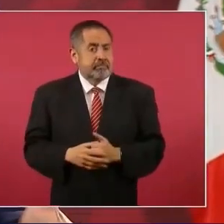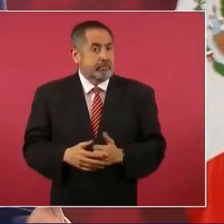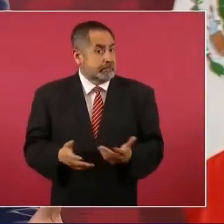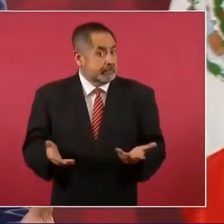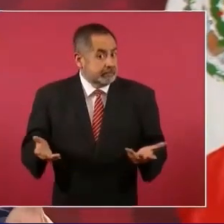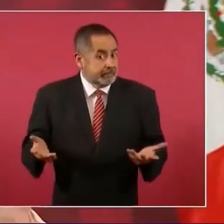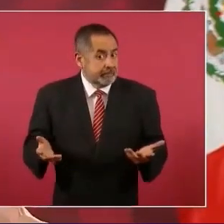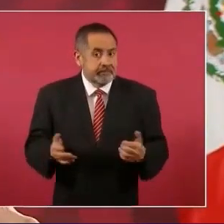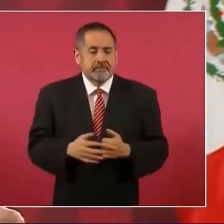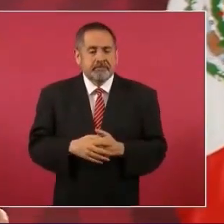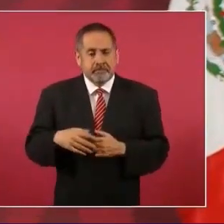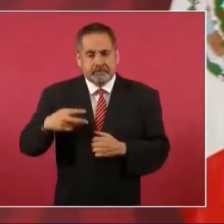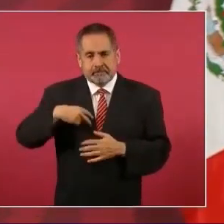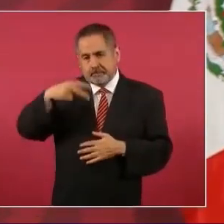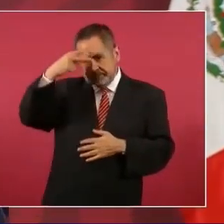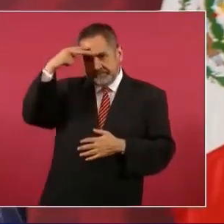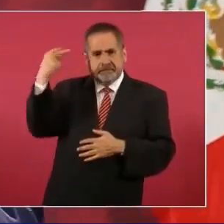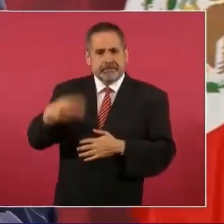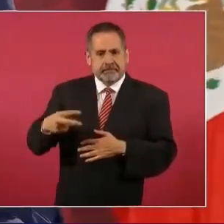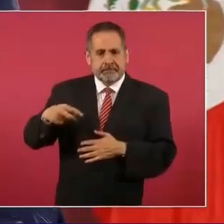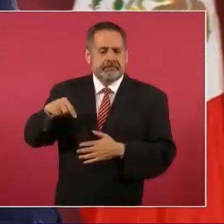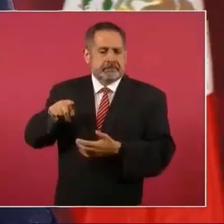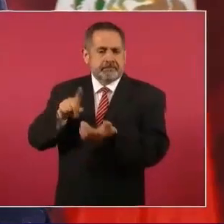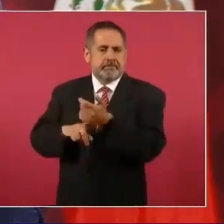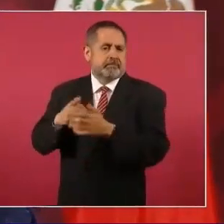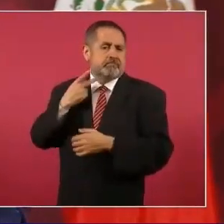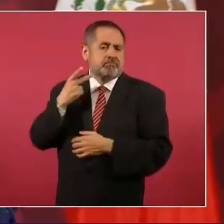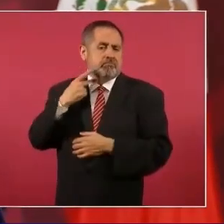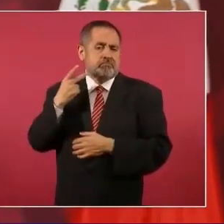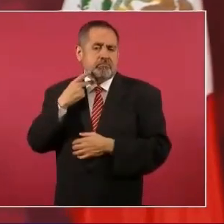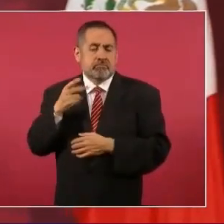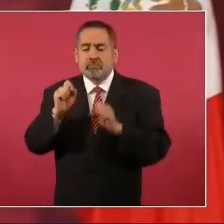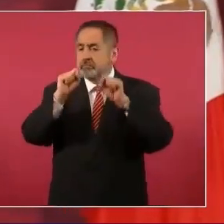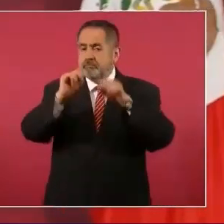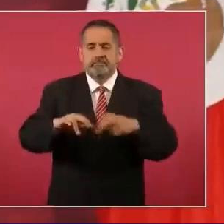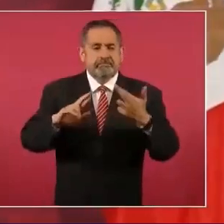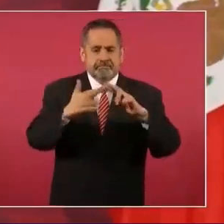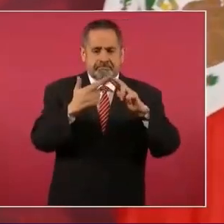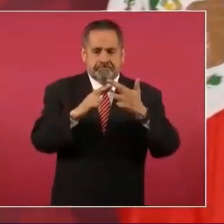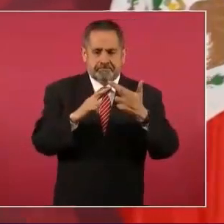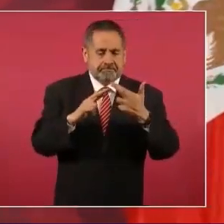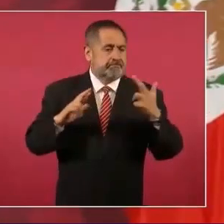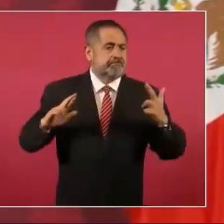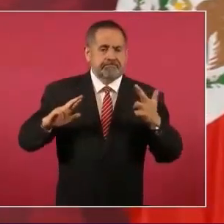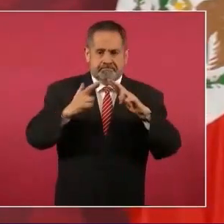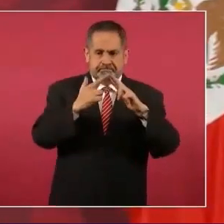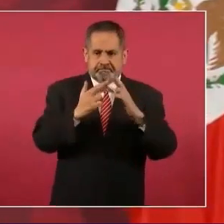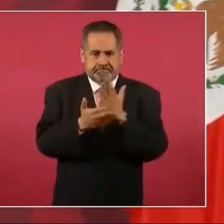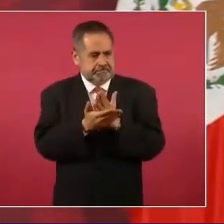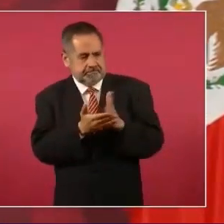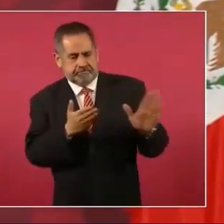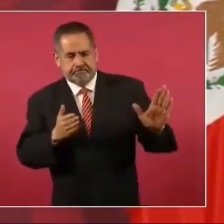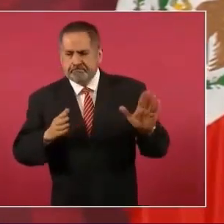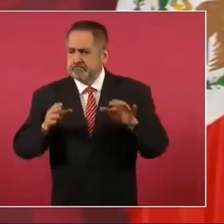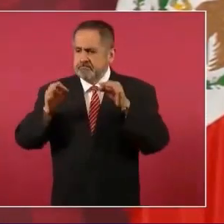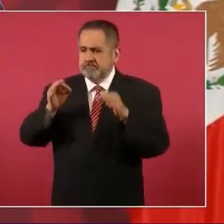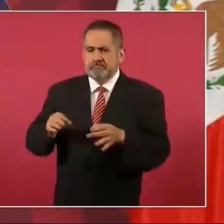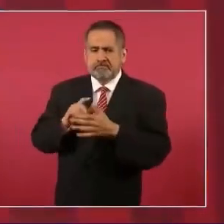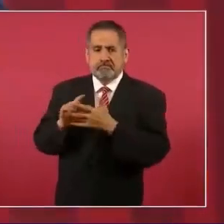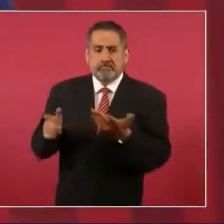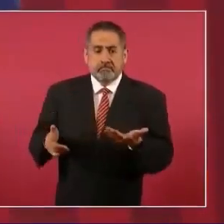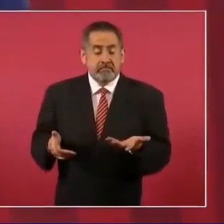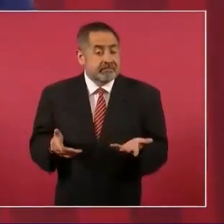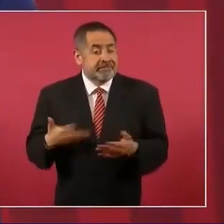tenemos un sistema político laico, y en México seguimos teniendo,